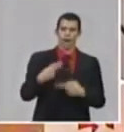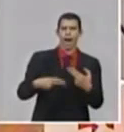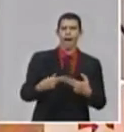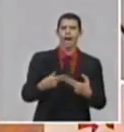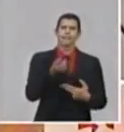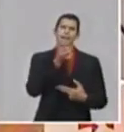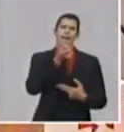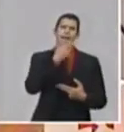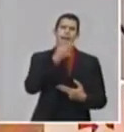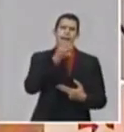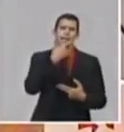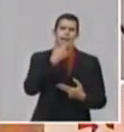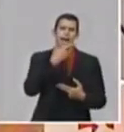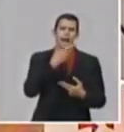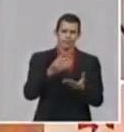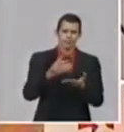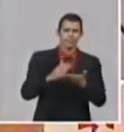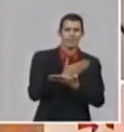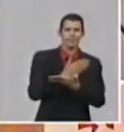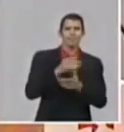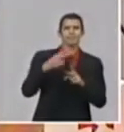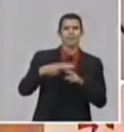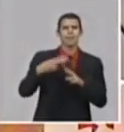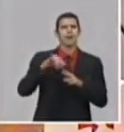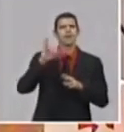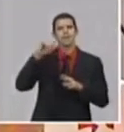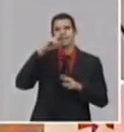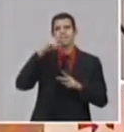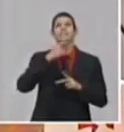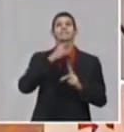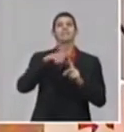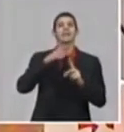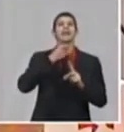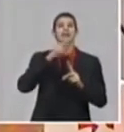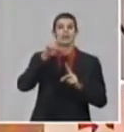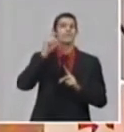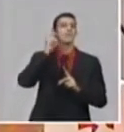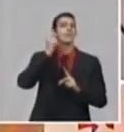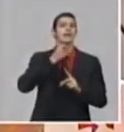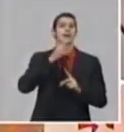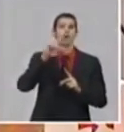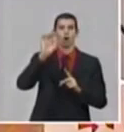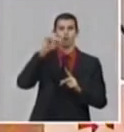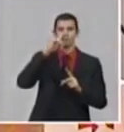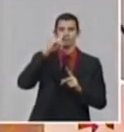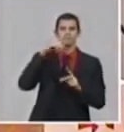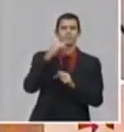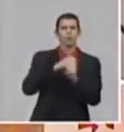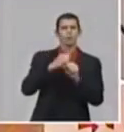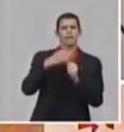por vía nasal y poderlo extender a todo el personal médico como protección.